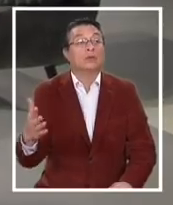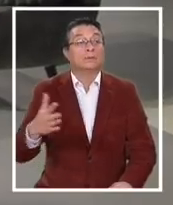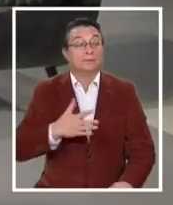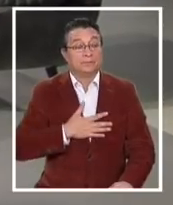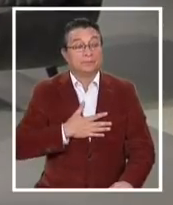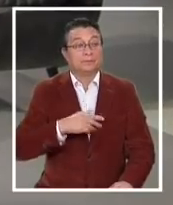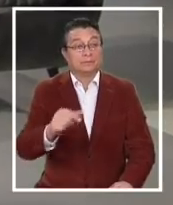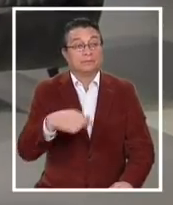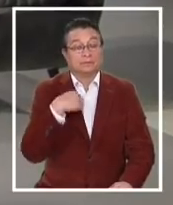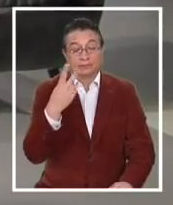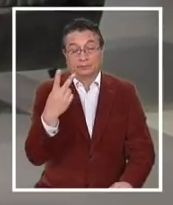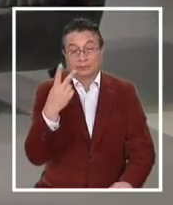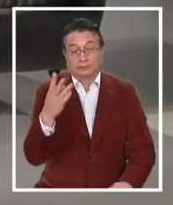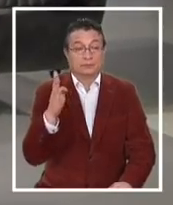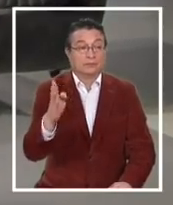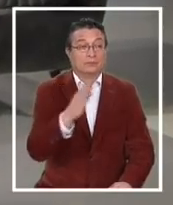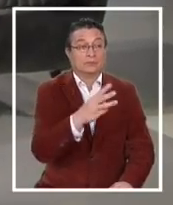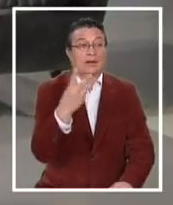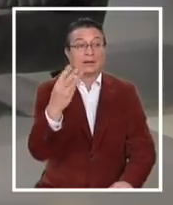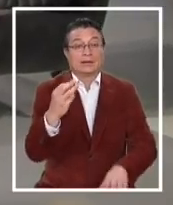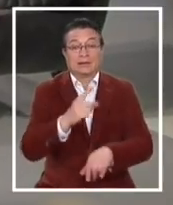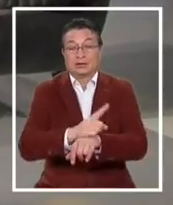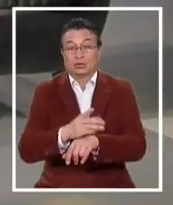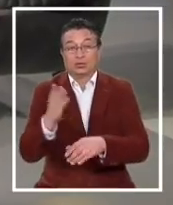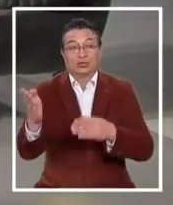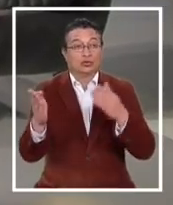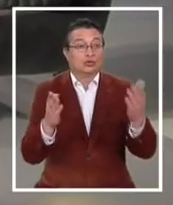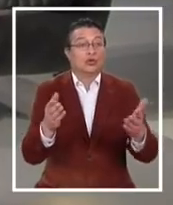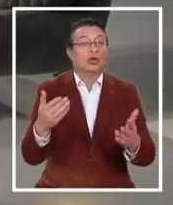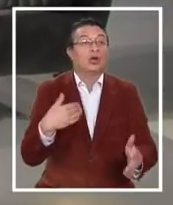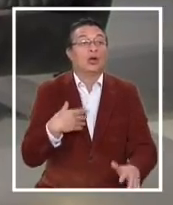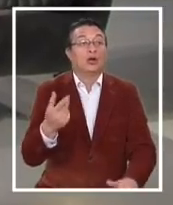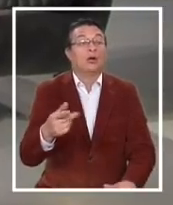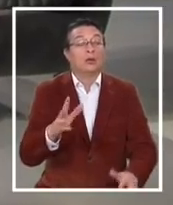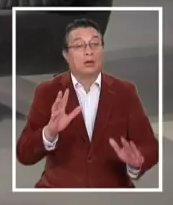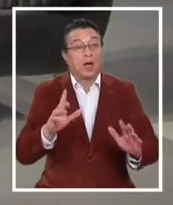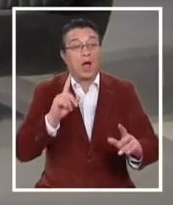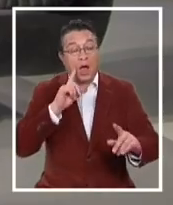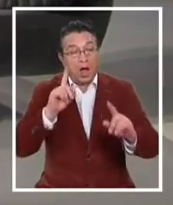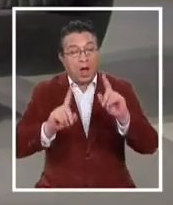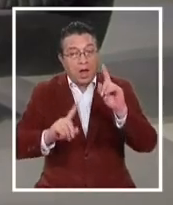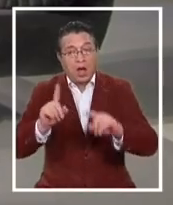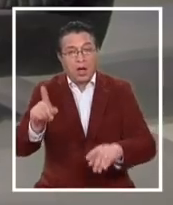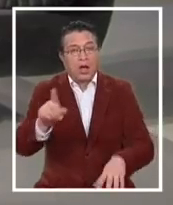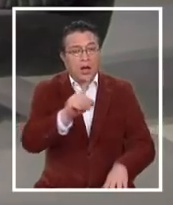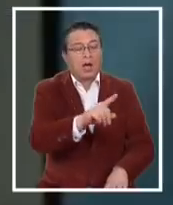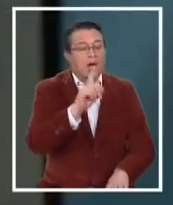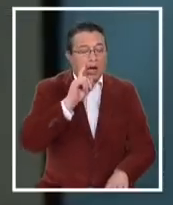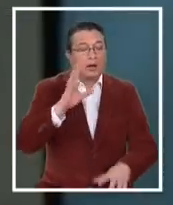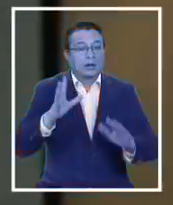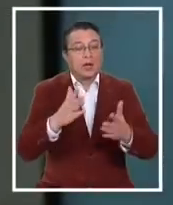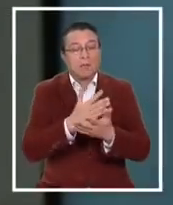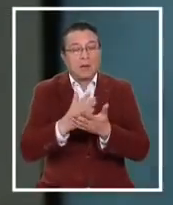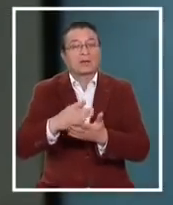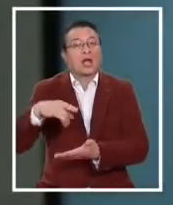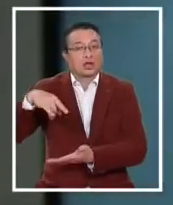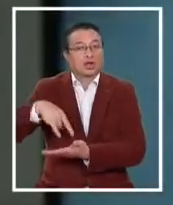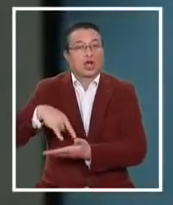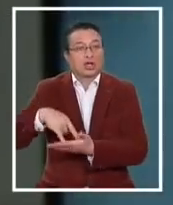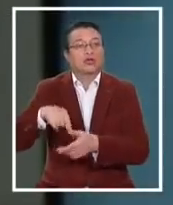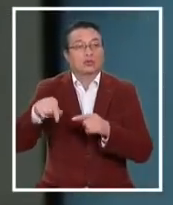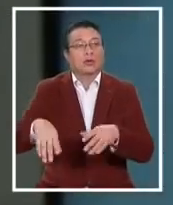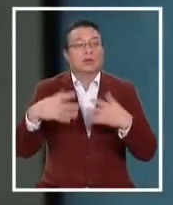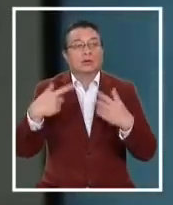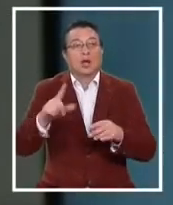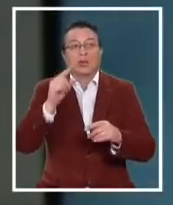tomando los 30 segundos que he escuchado hasta ahora, creo que algo ha pasado en el Congreso también esta semana, que ha habido